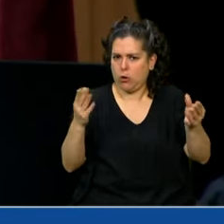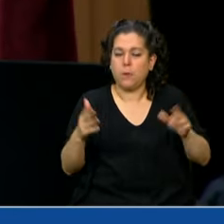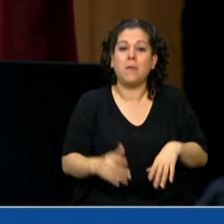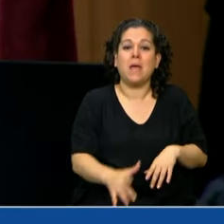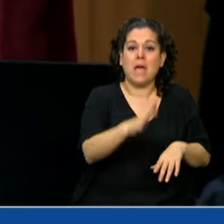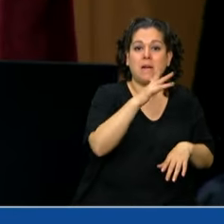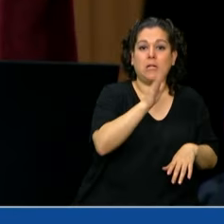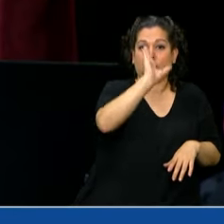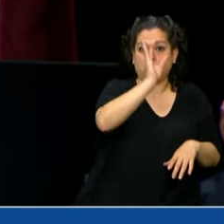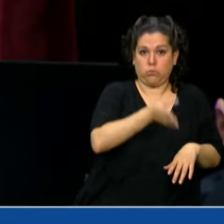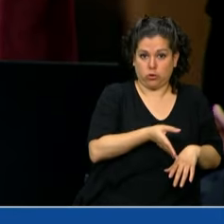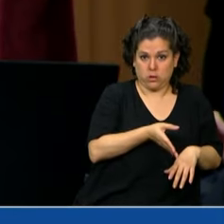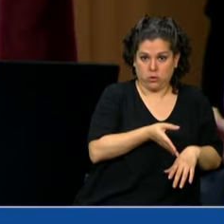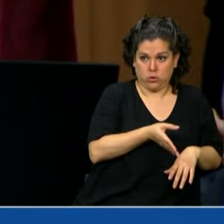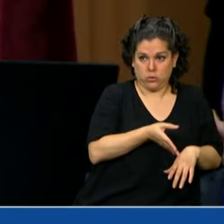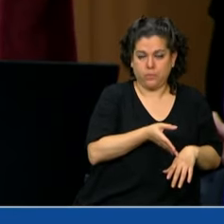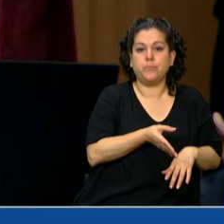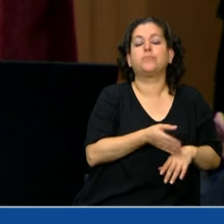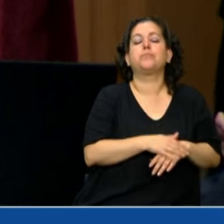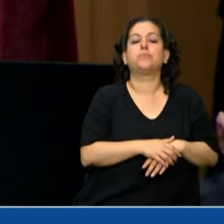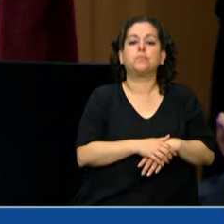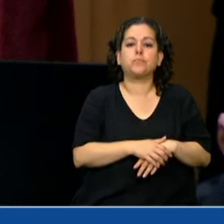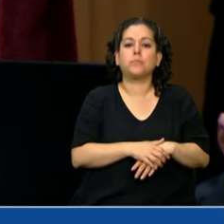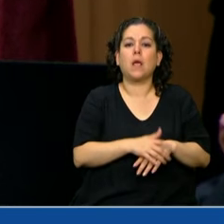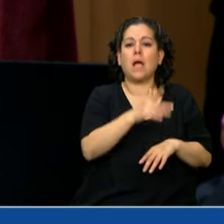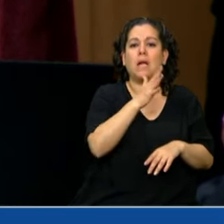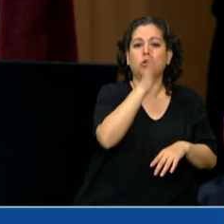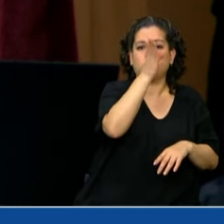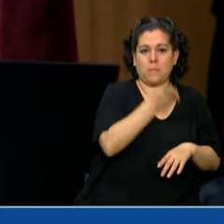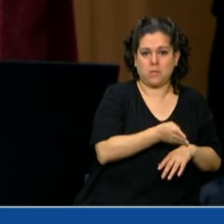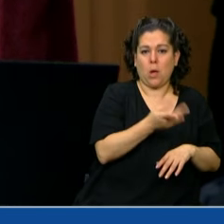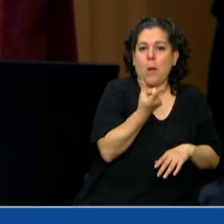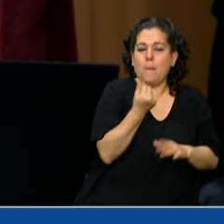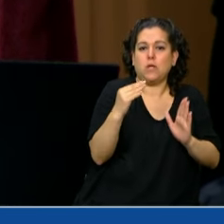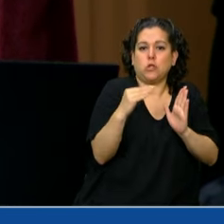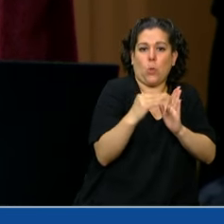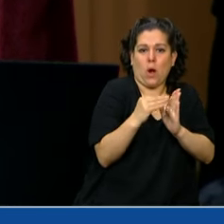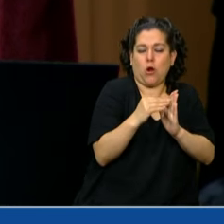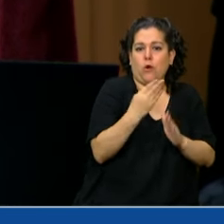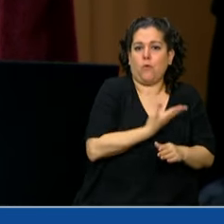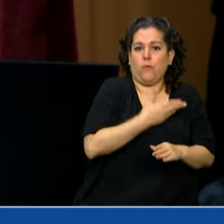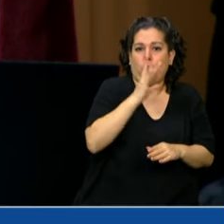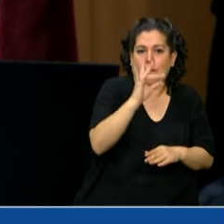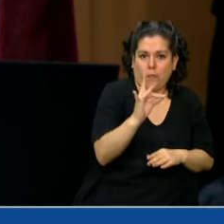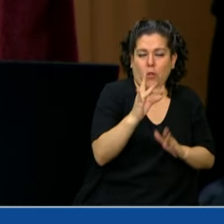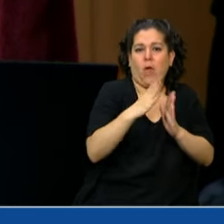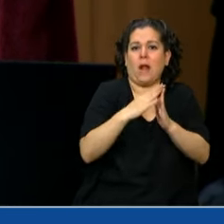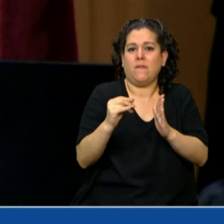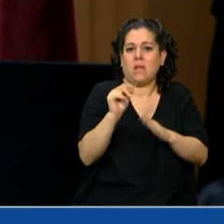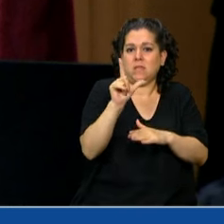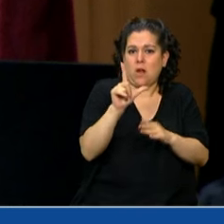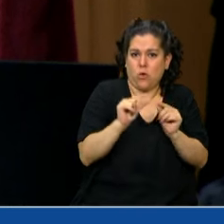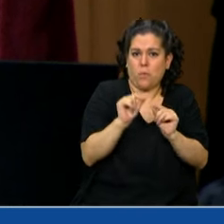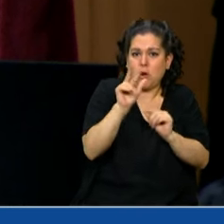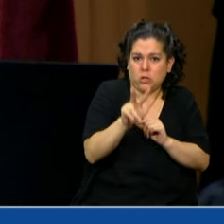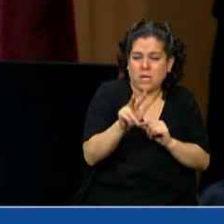14 por sí precio valor F menos valor de referencia 3